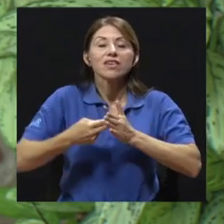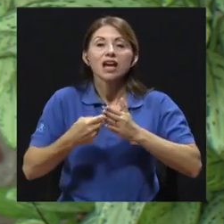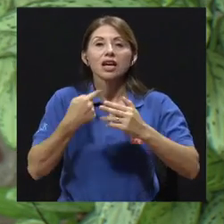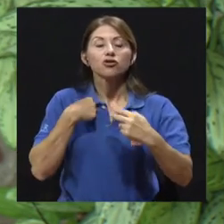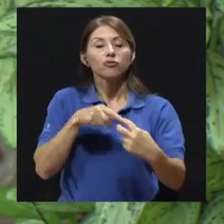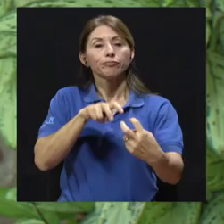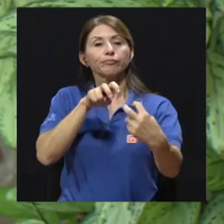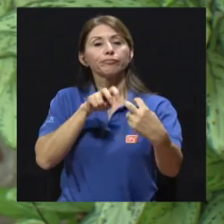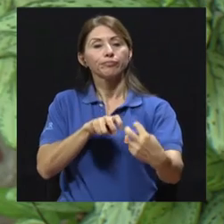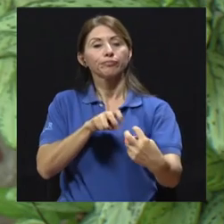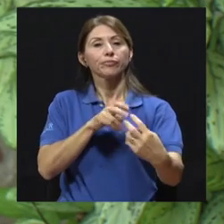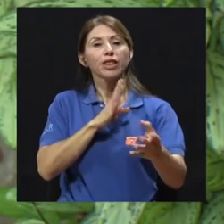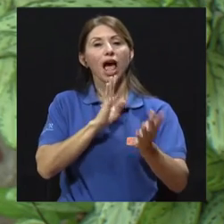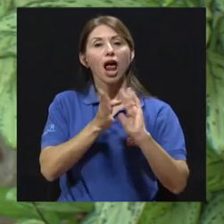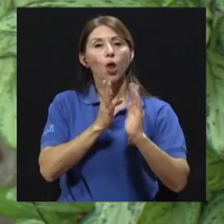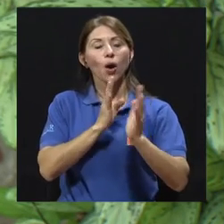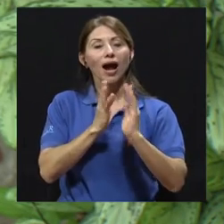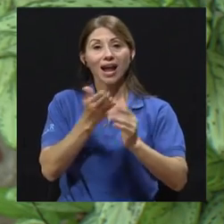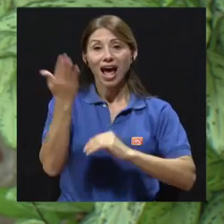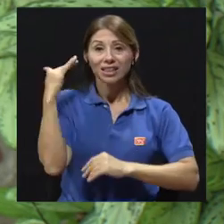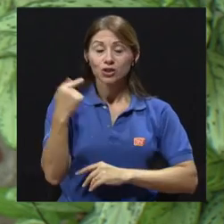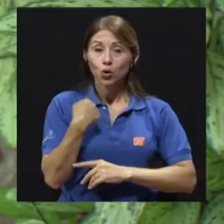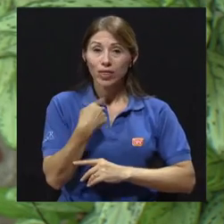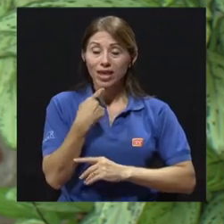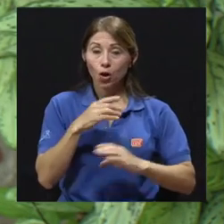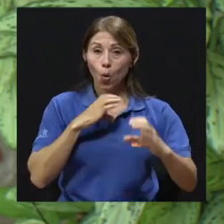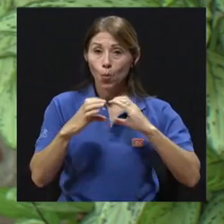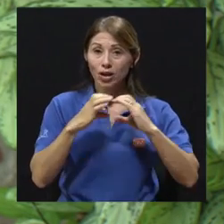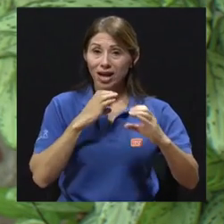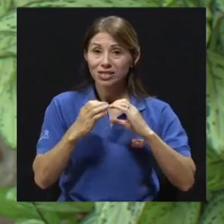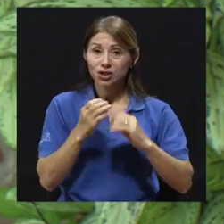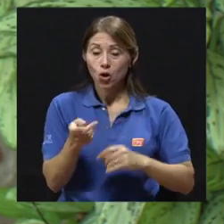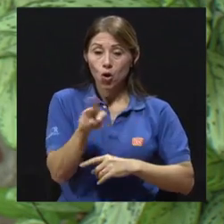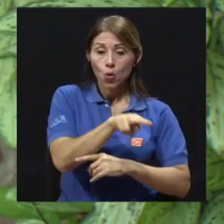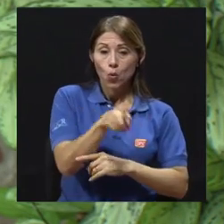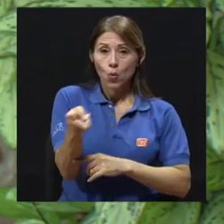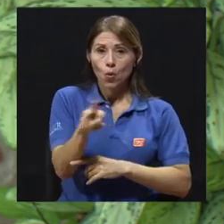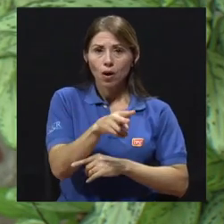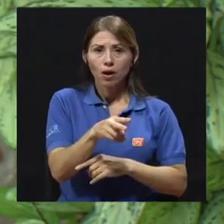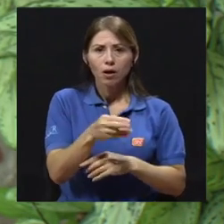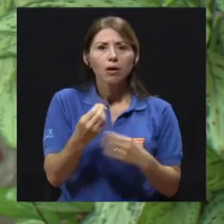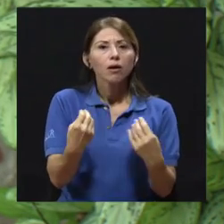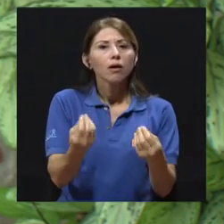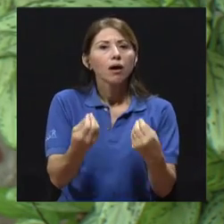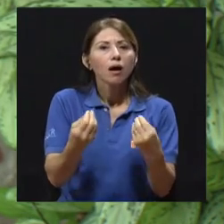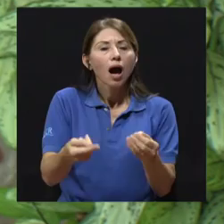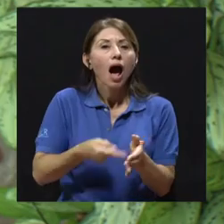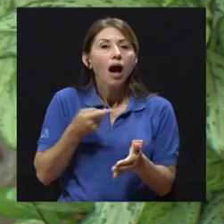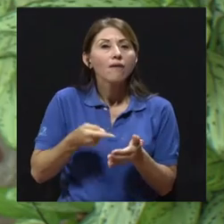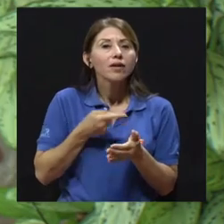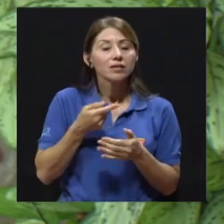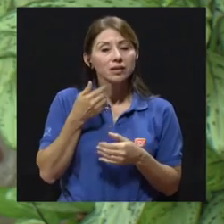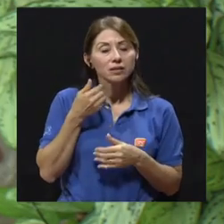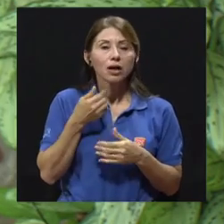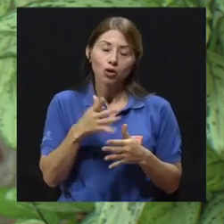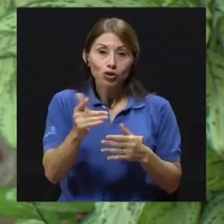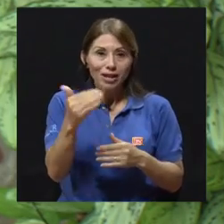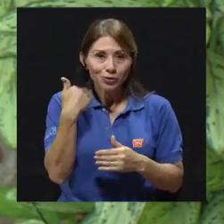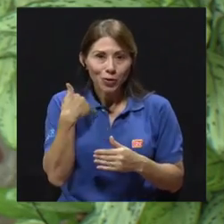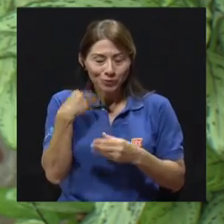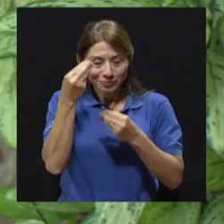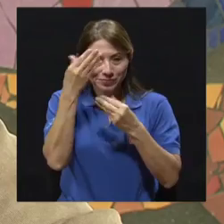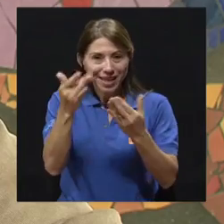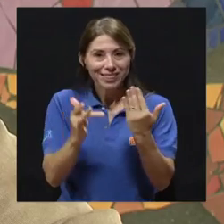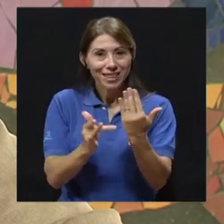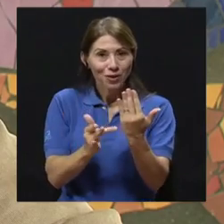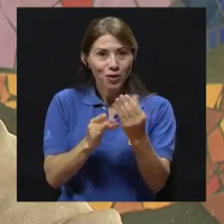que la comunicación se da en dos vías. No es posible que a veces tengamos que mandarnos mensajes de texto, y dije que la tecnología ha sido muy